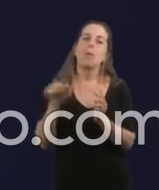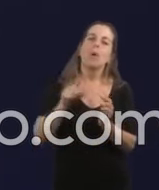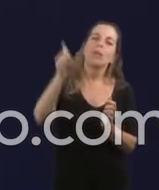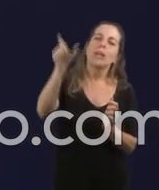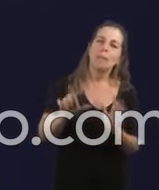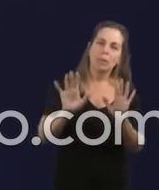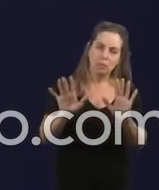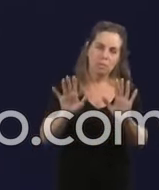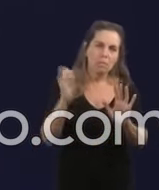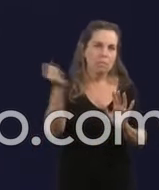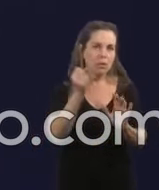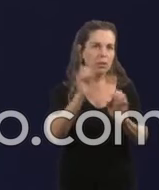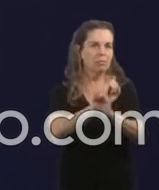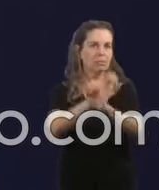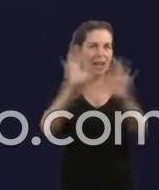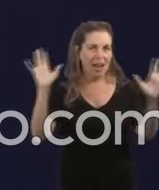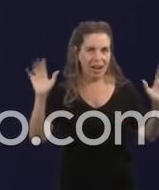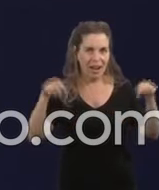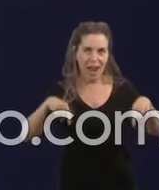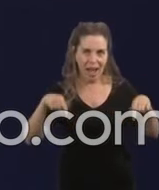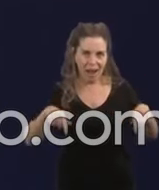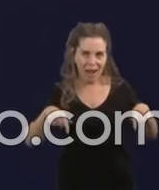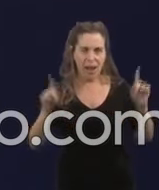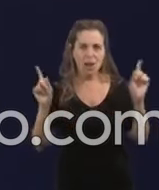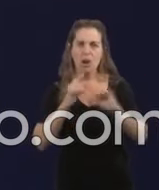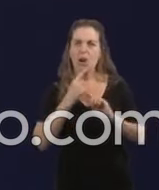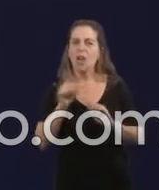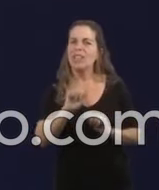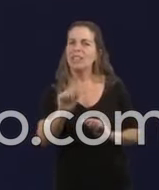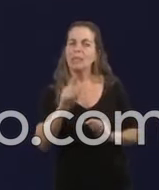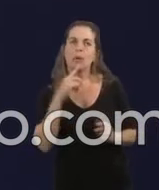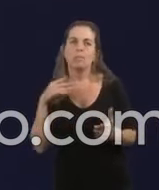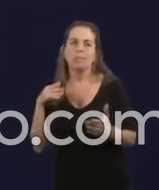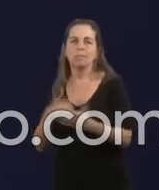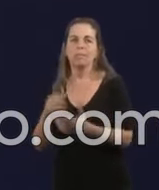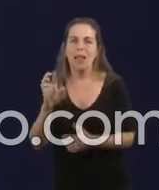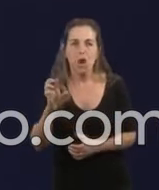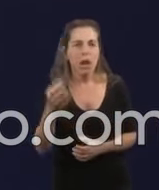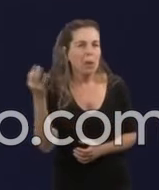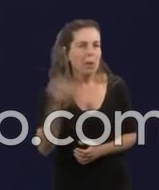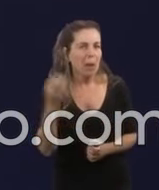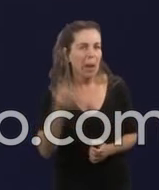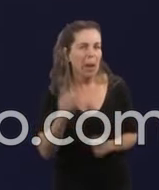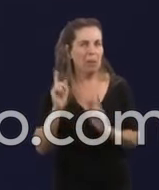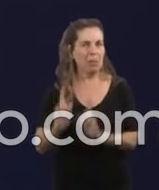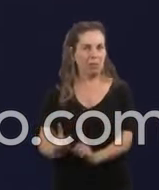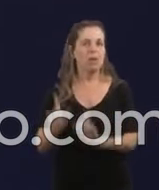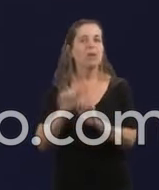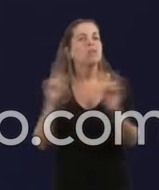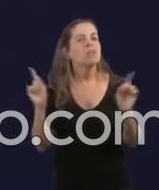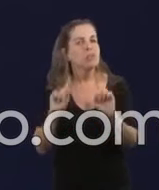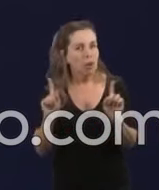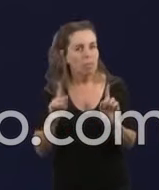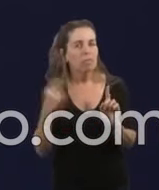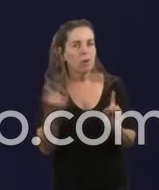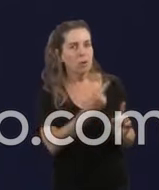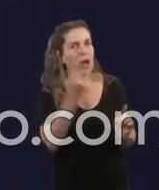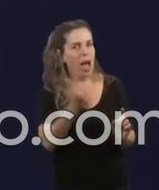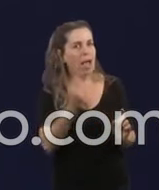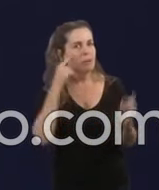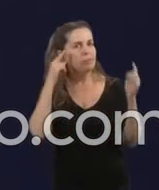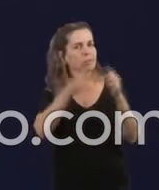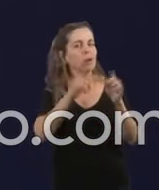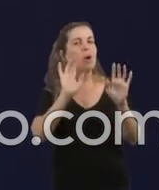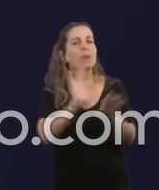es bueno aclarar que nosotros no decimos ni que el cepo es bueno ni que vamos a segir con el cepo ni no nosotros tenemos un camino un